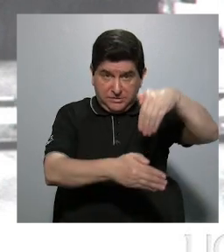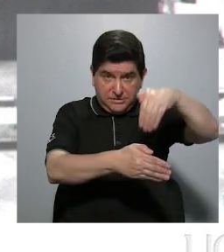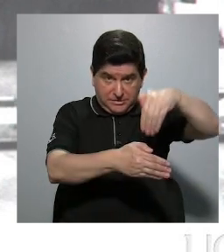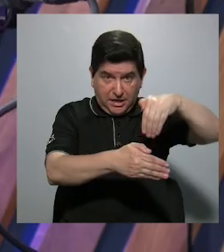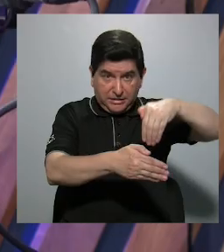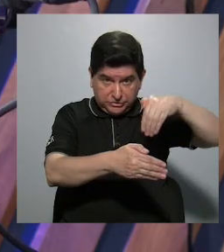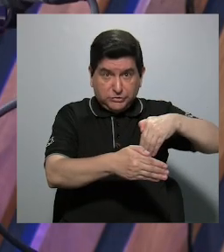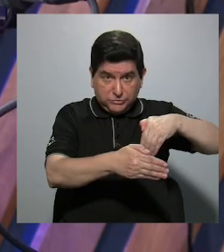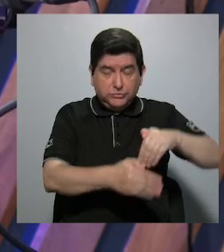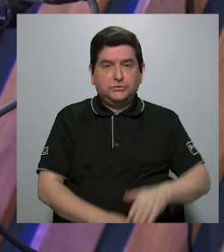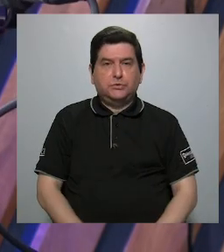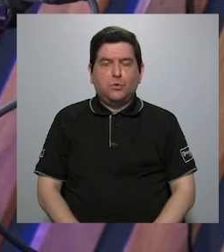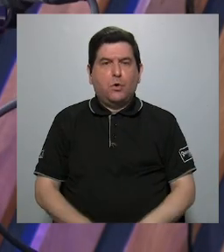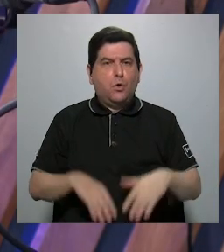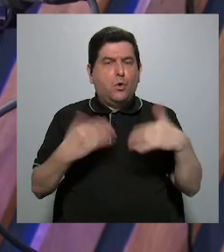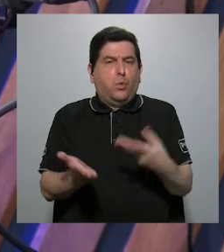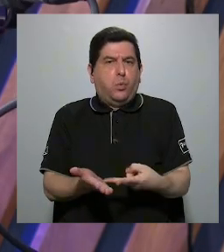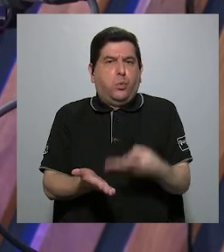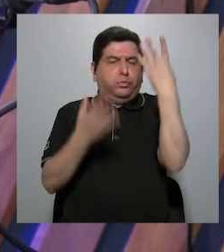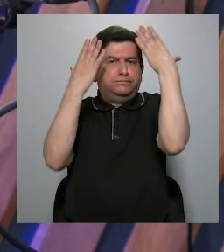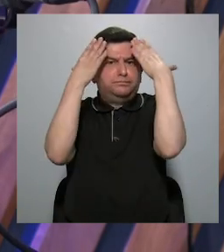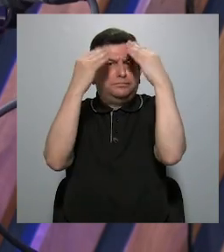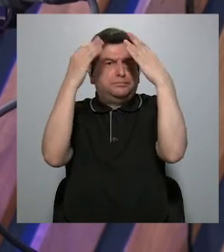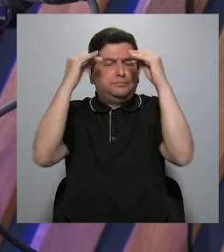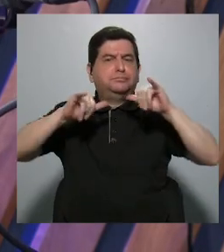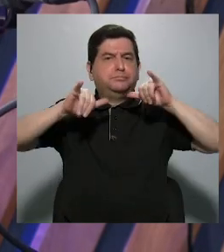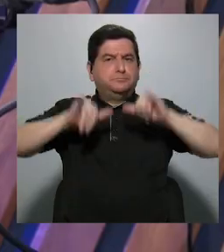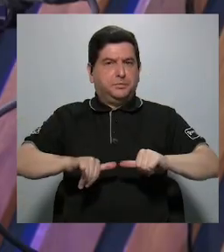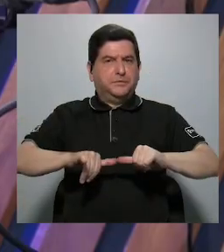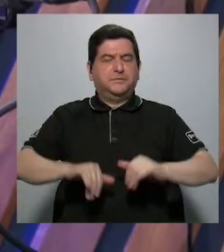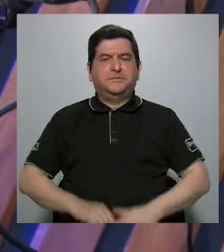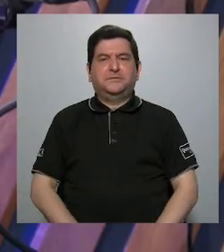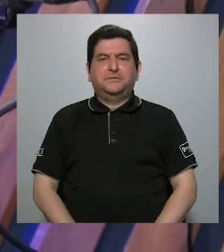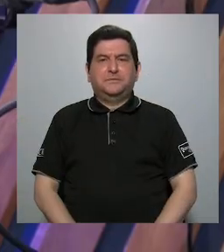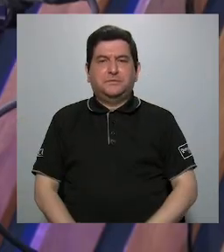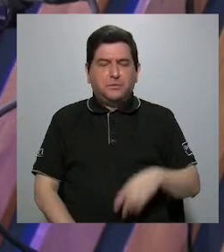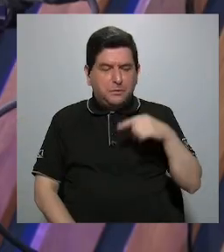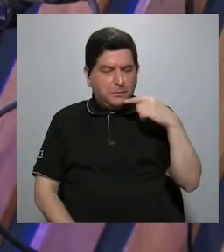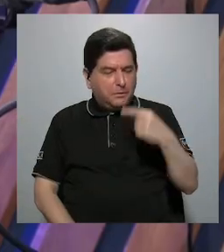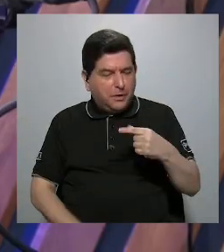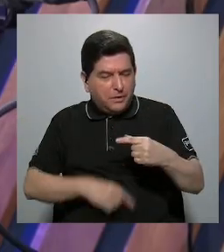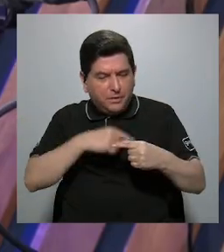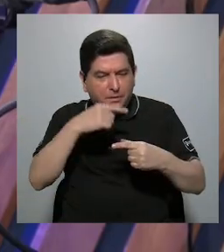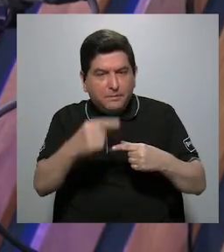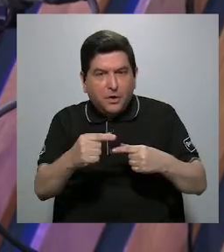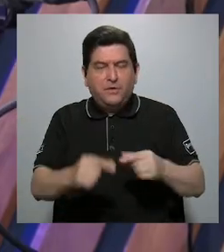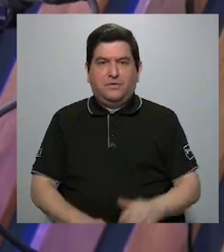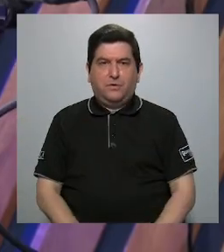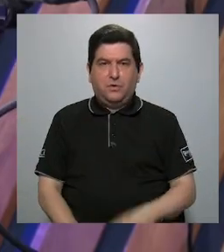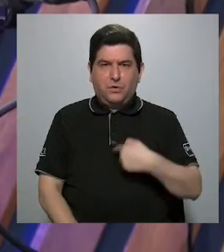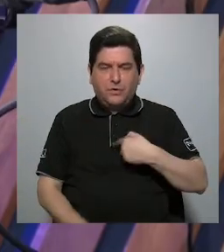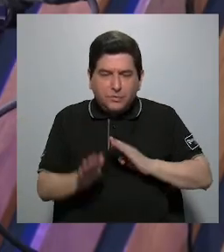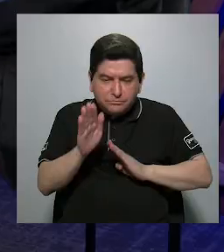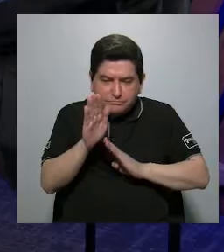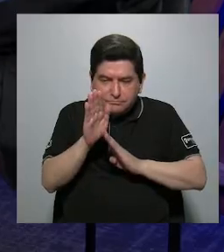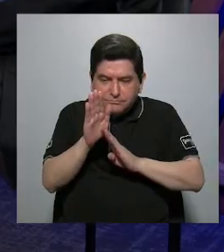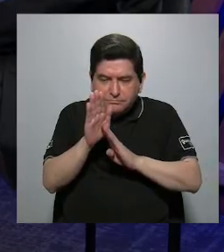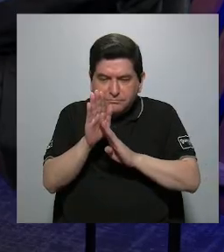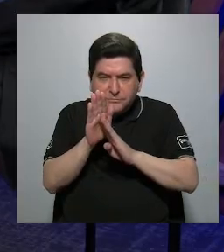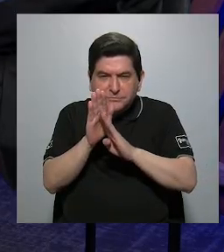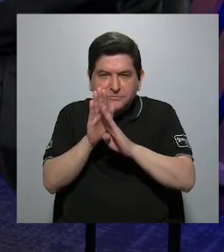Ese archivo es un tesoro de información. Y poco a poco he